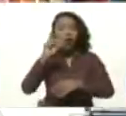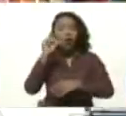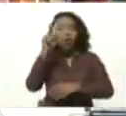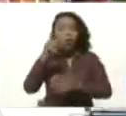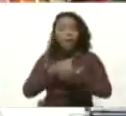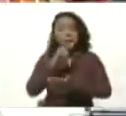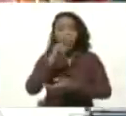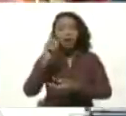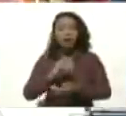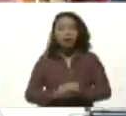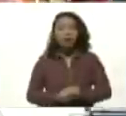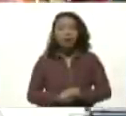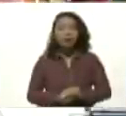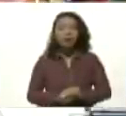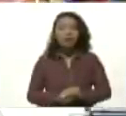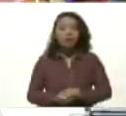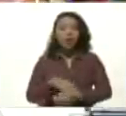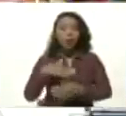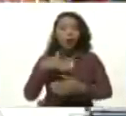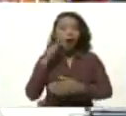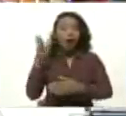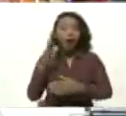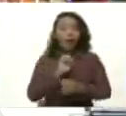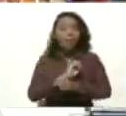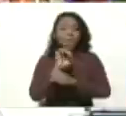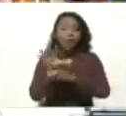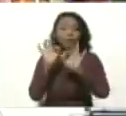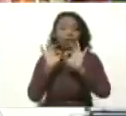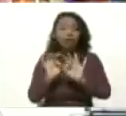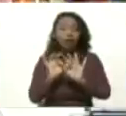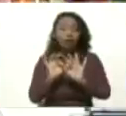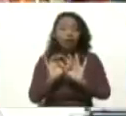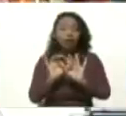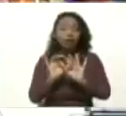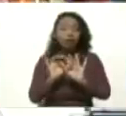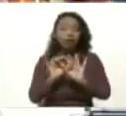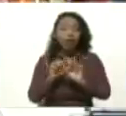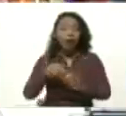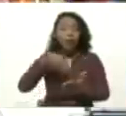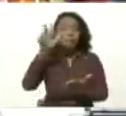2020, cuando él, como enviado especial acreditado,